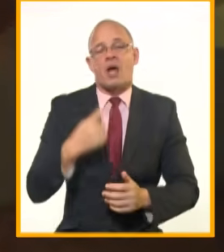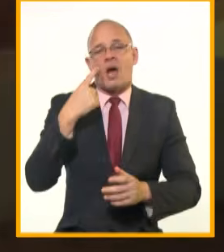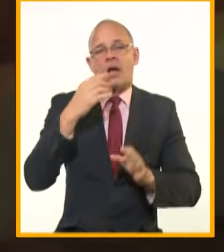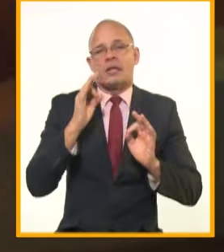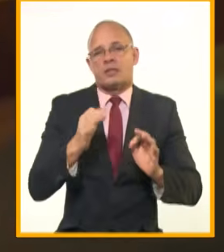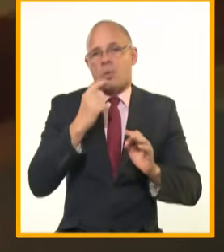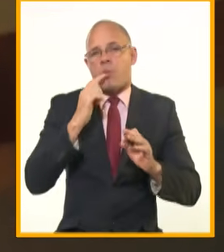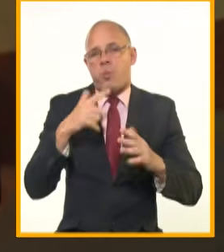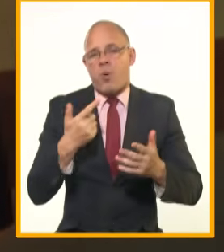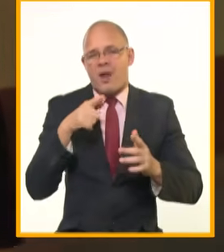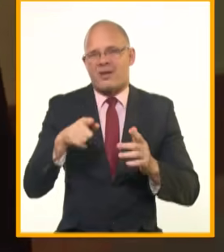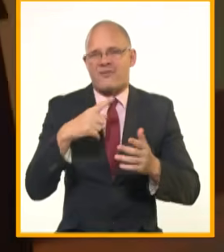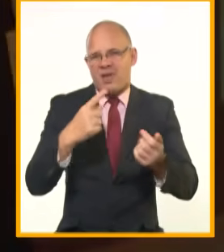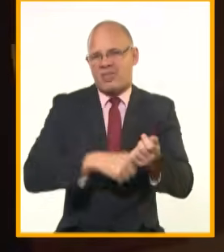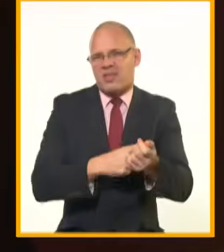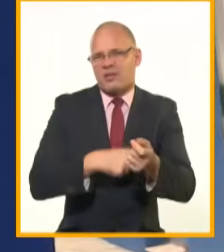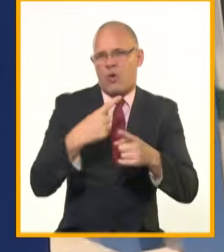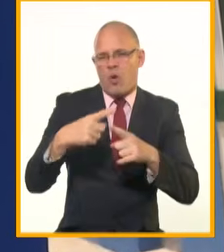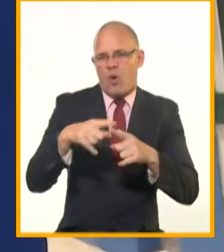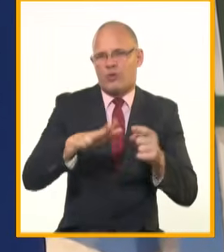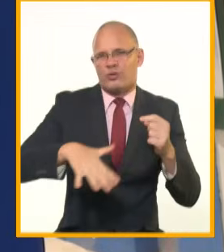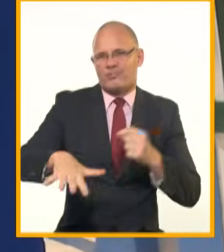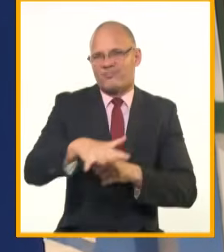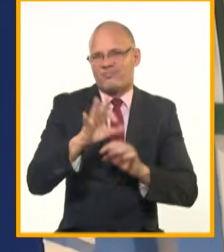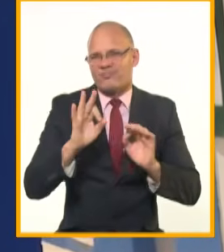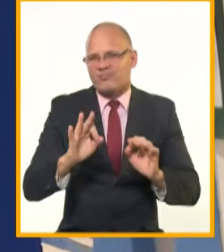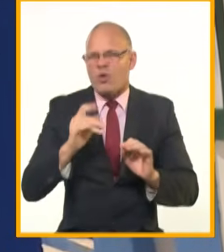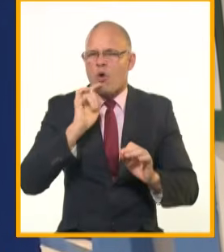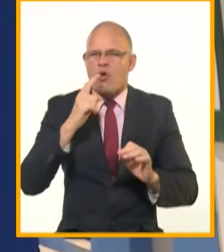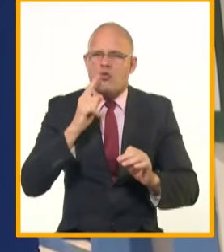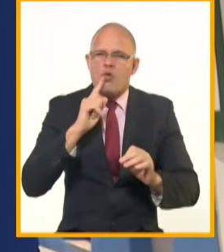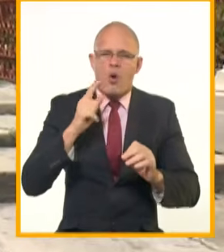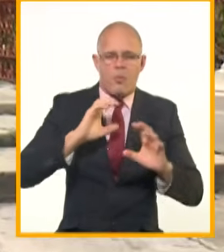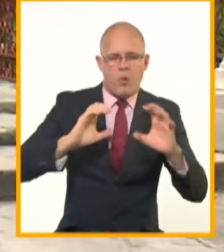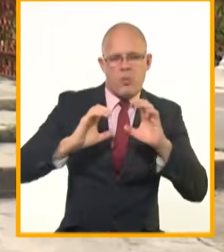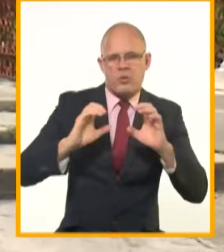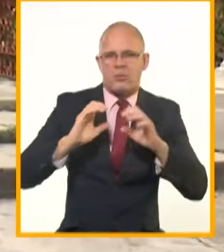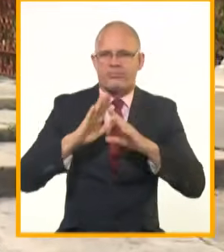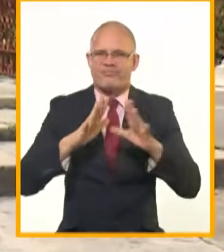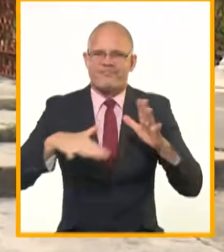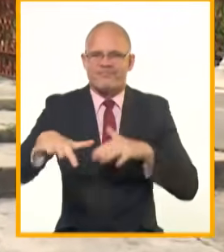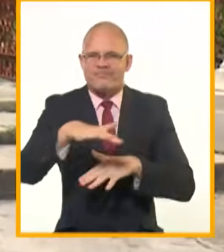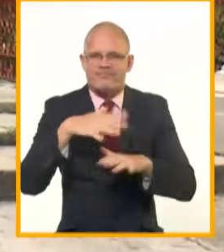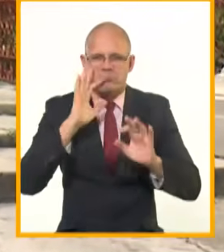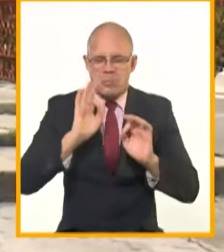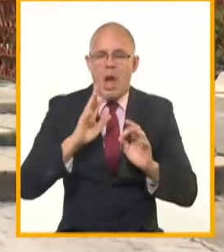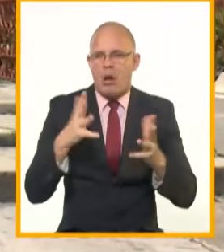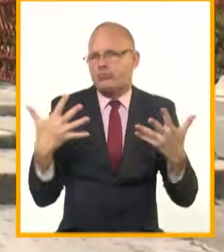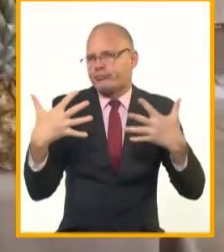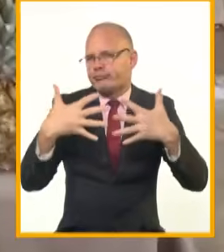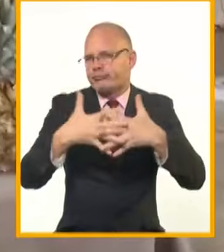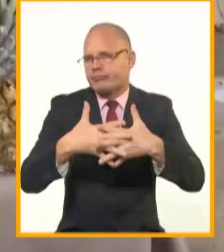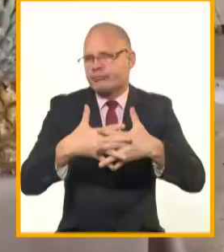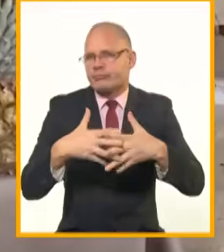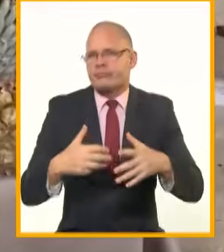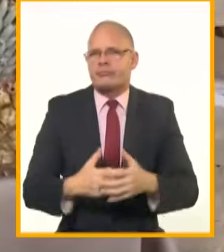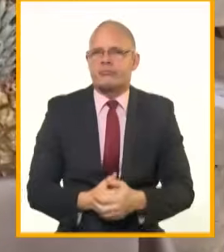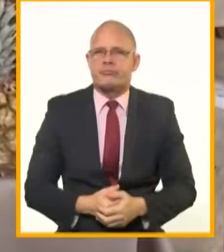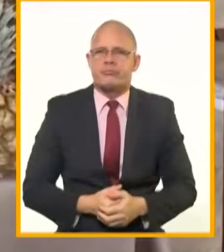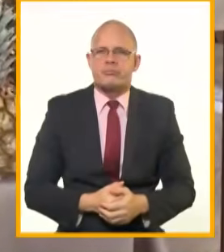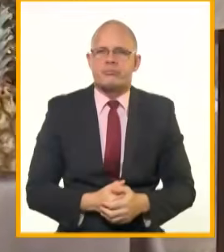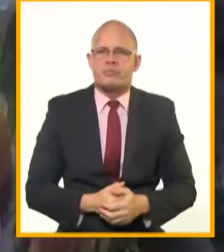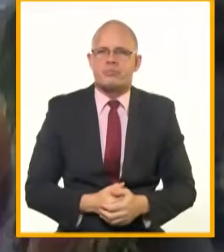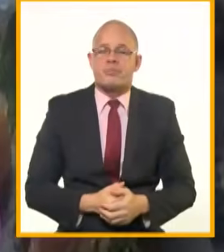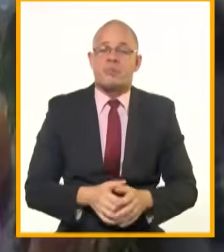donde la tradición ancestral y la creación comunitaria contemporánea se entrelazaron en un diálogo permanente. El prólogo del año